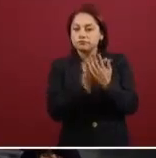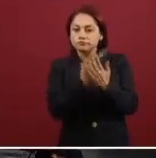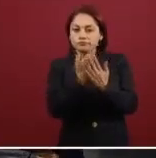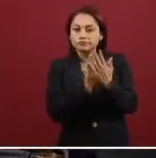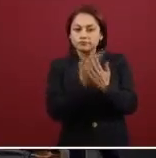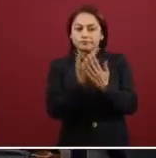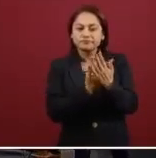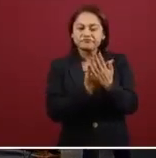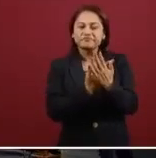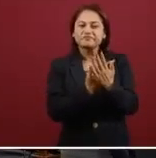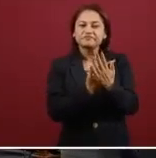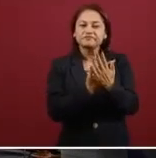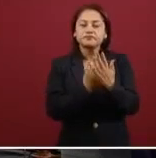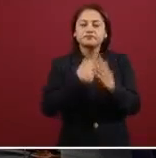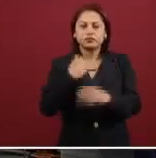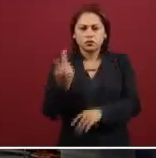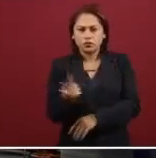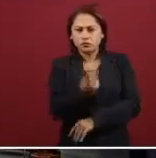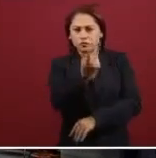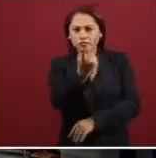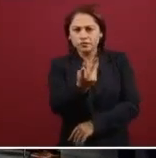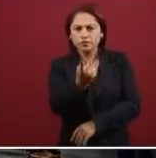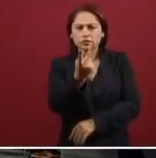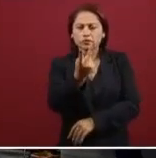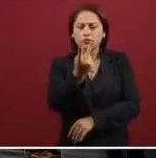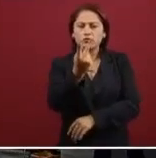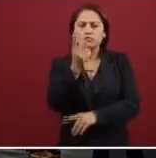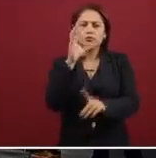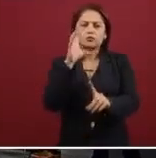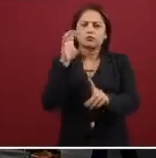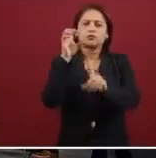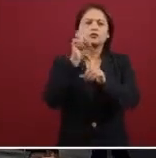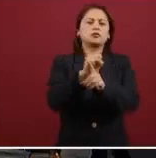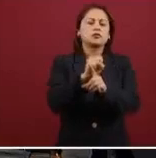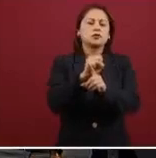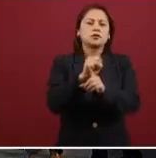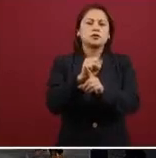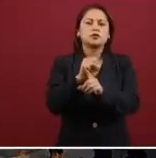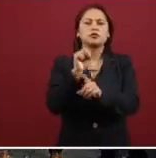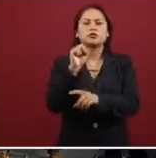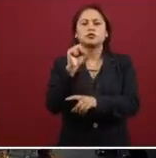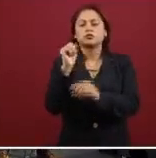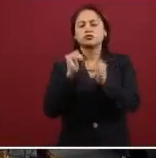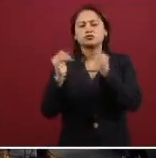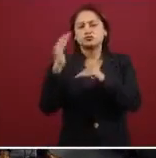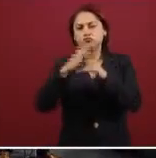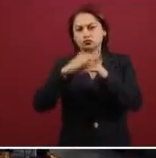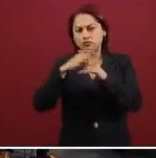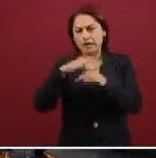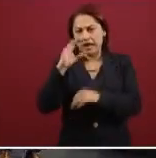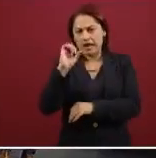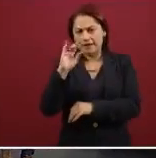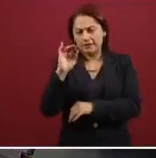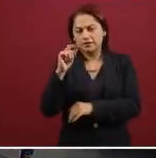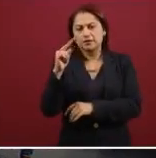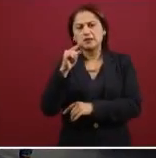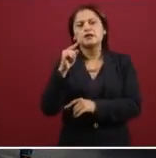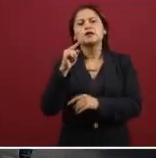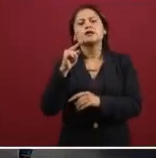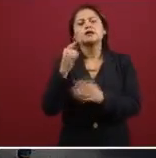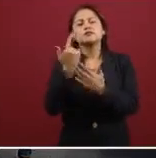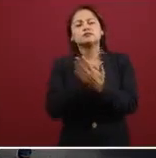Mi pregunta es, ¿cuándo vamos a alcanzar un superávit primario con este plan de negocios? ¿Cuándo se va a lograr el